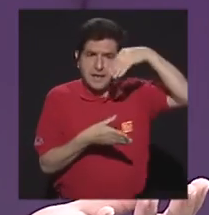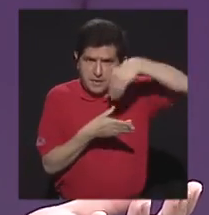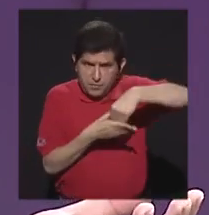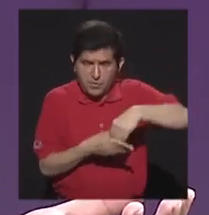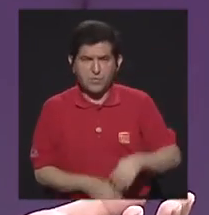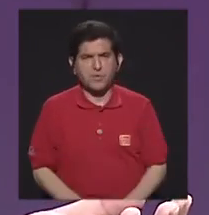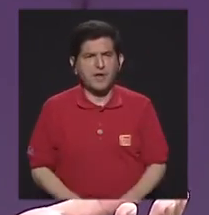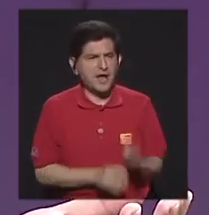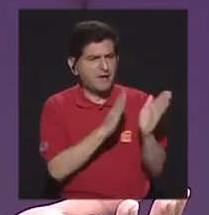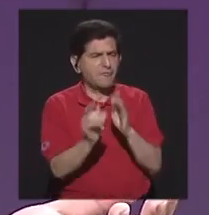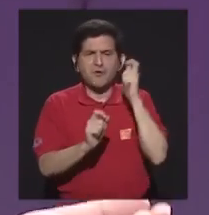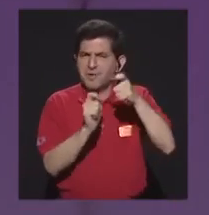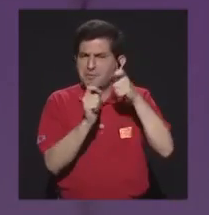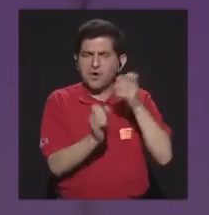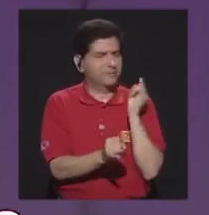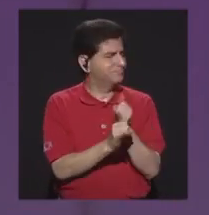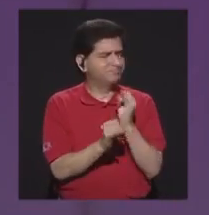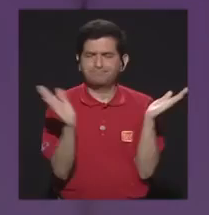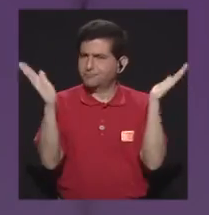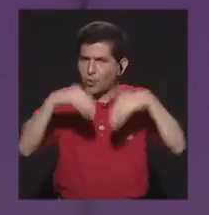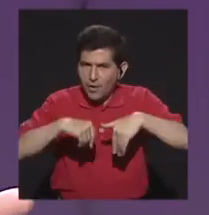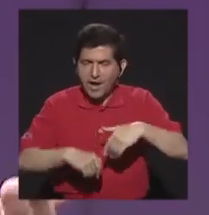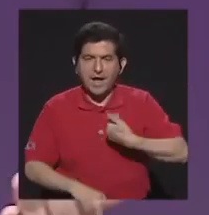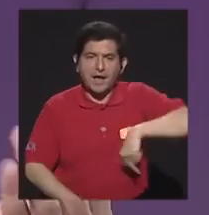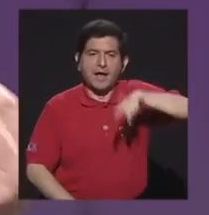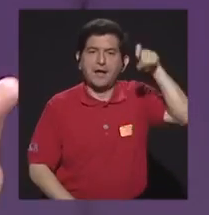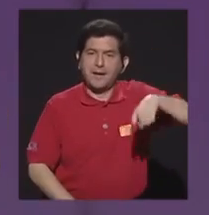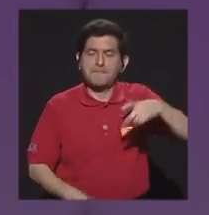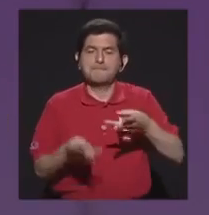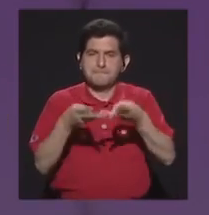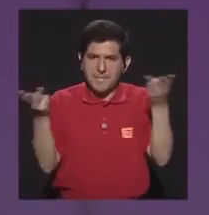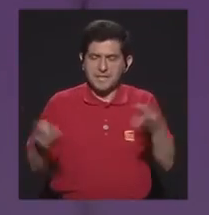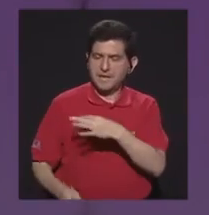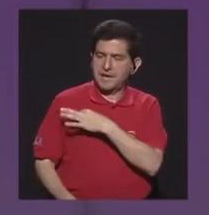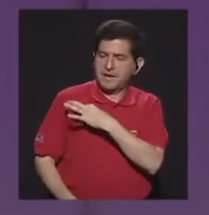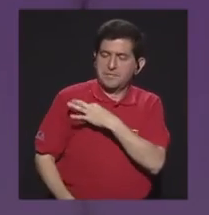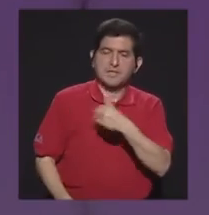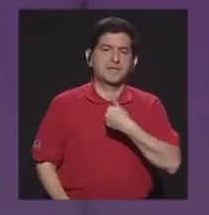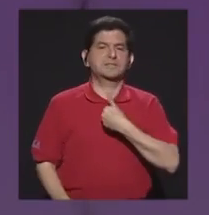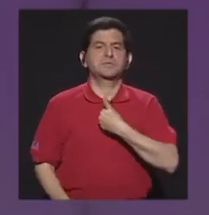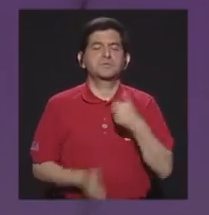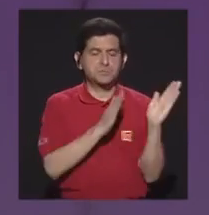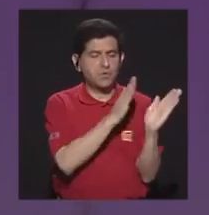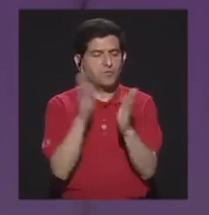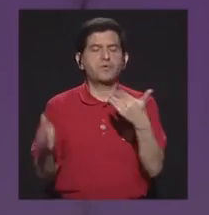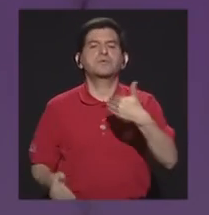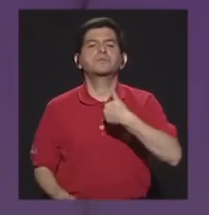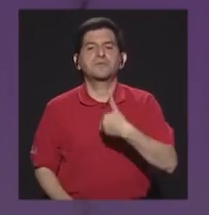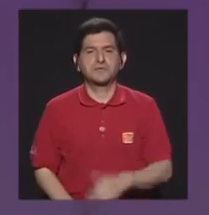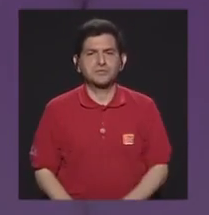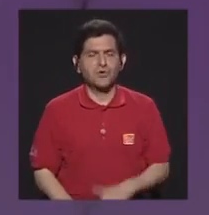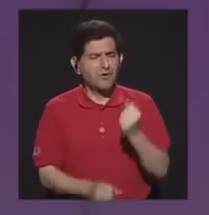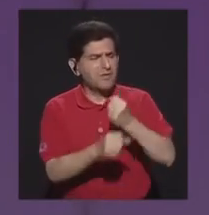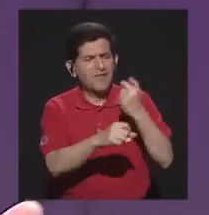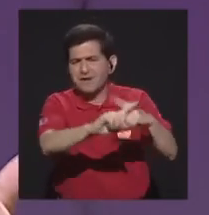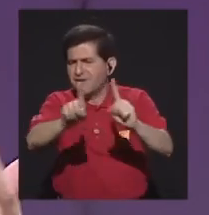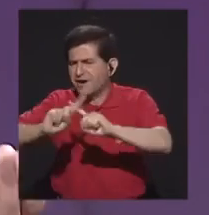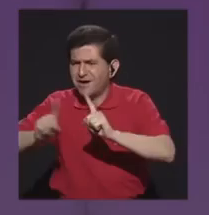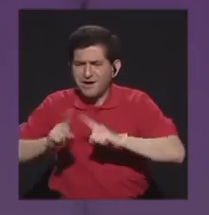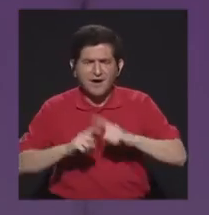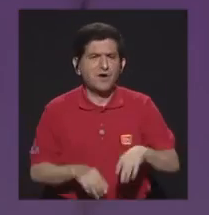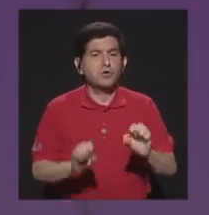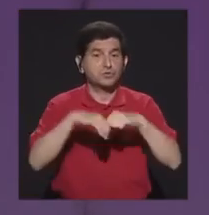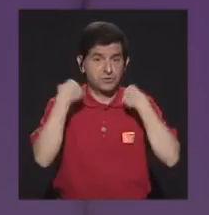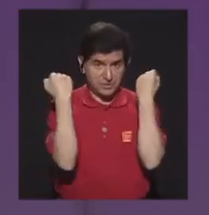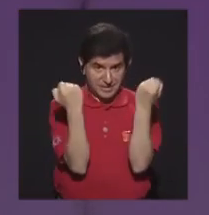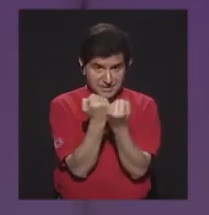hay una formación como tal a nivel institucional, entonces requerimos material que invite a la autoformación. Entonces hay muchos esfuerzos que también desde el